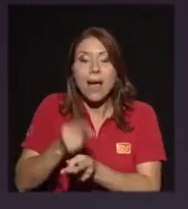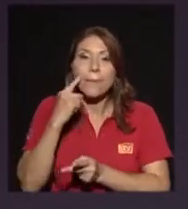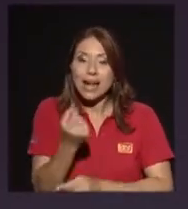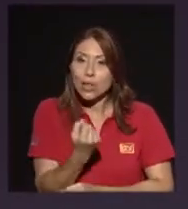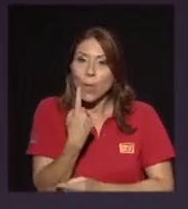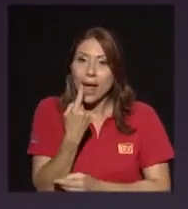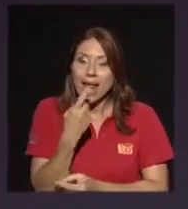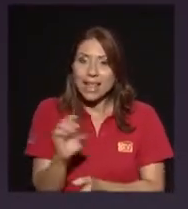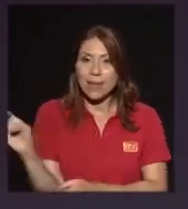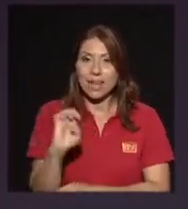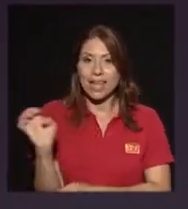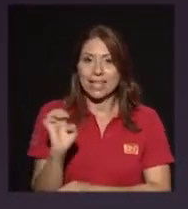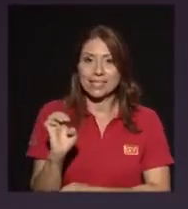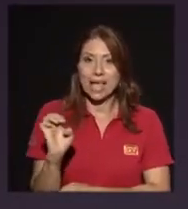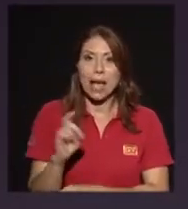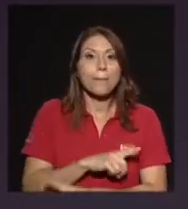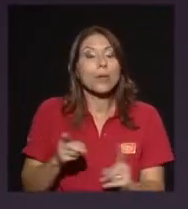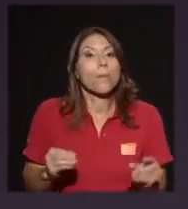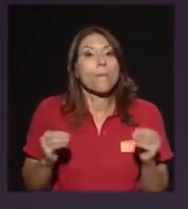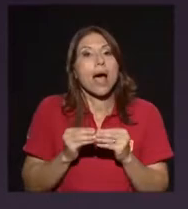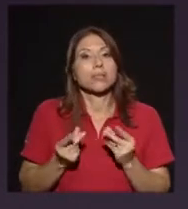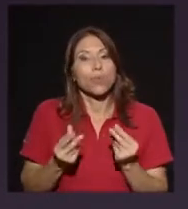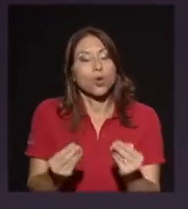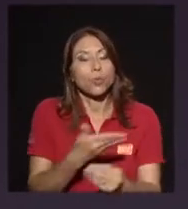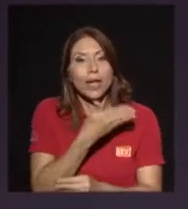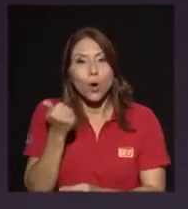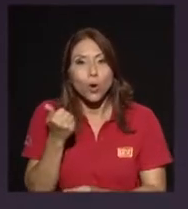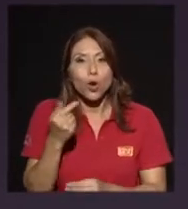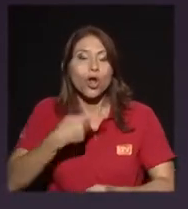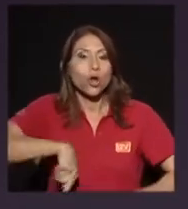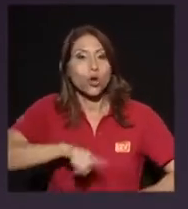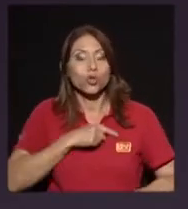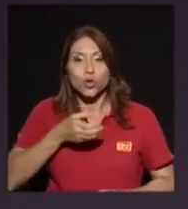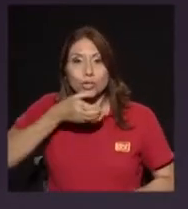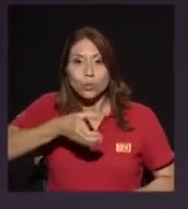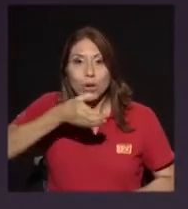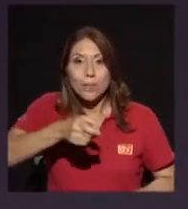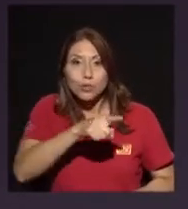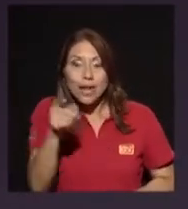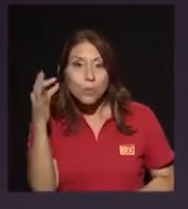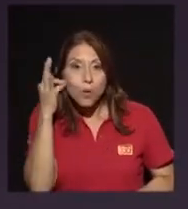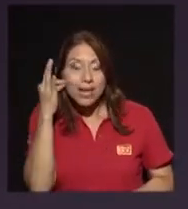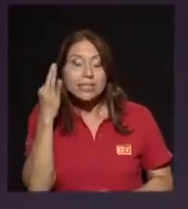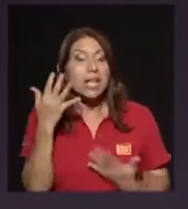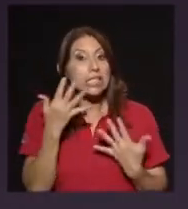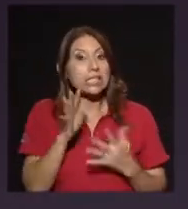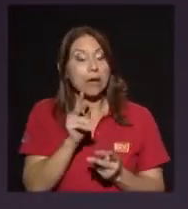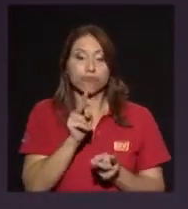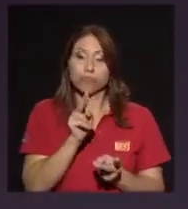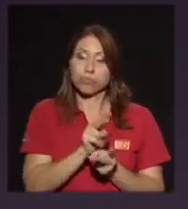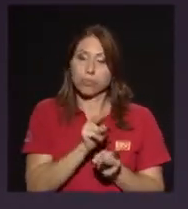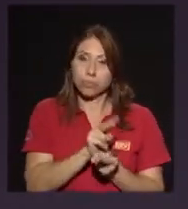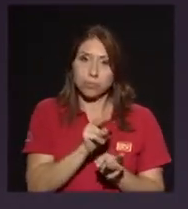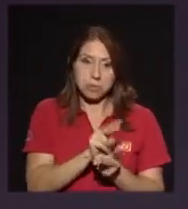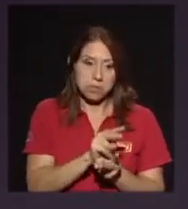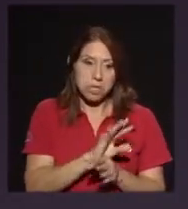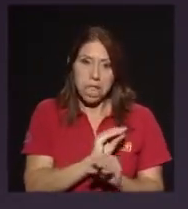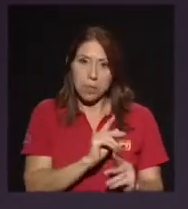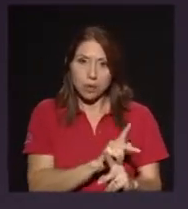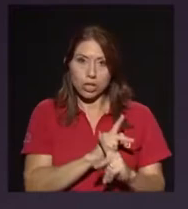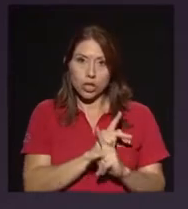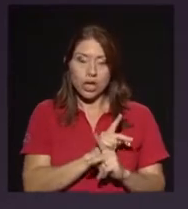tome, siempre va a ser mejor. Entonces, siempre lo que le sugerimos a las usuarias es que apenas se dan cuenta o cuando termina la relación